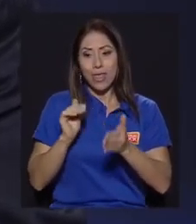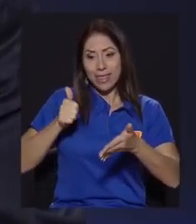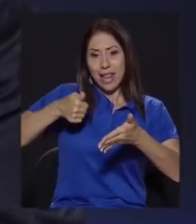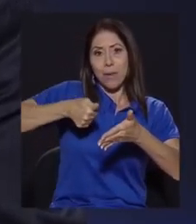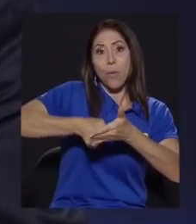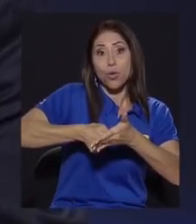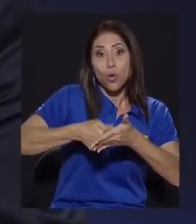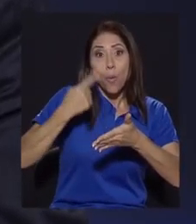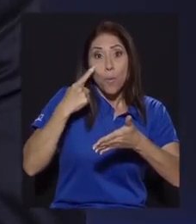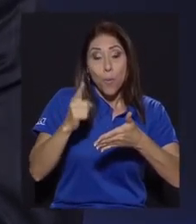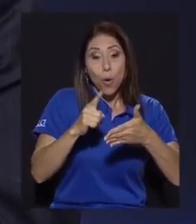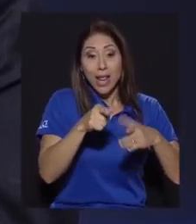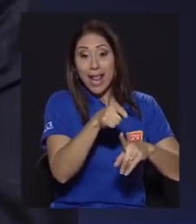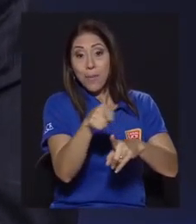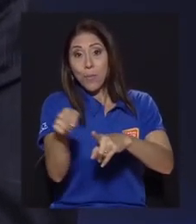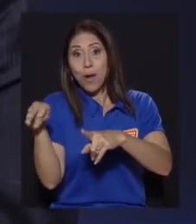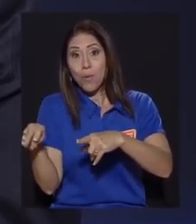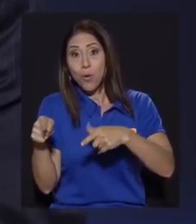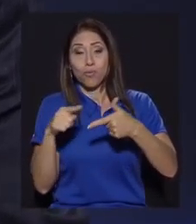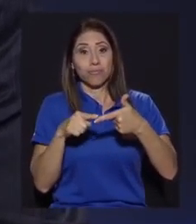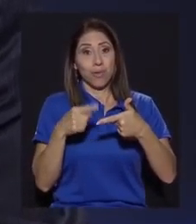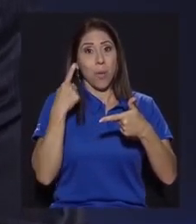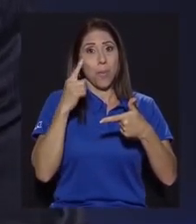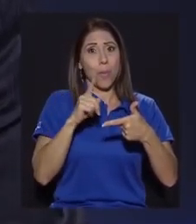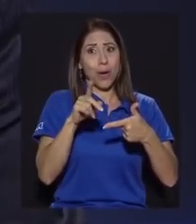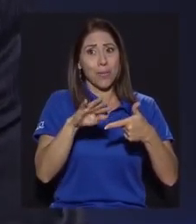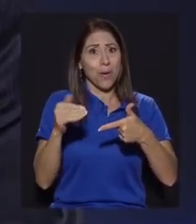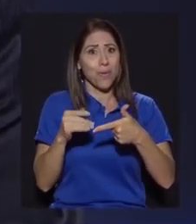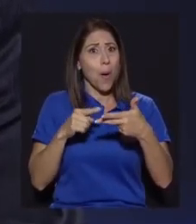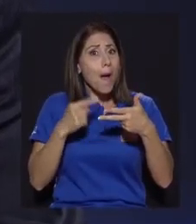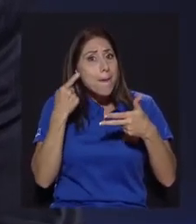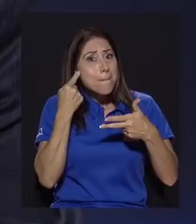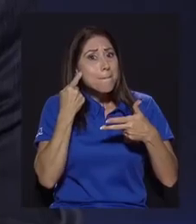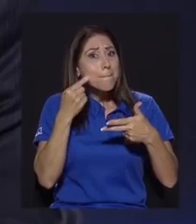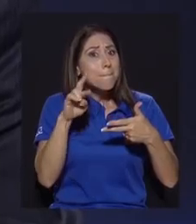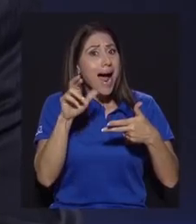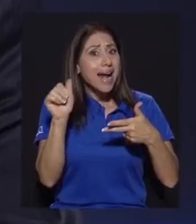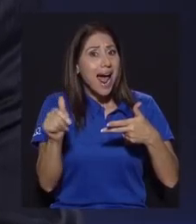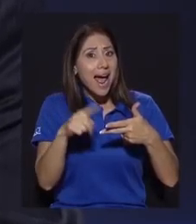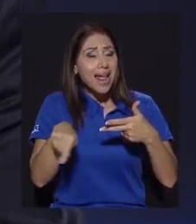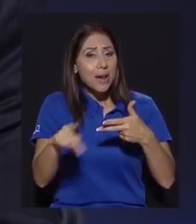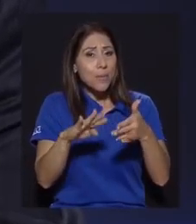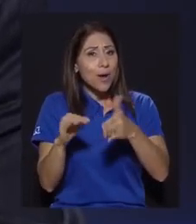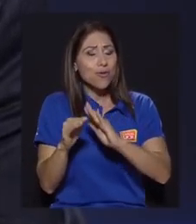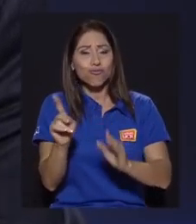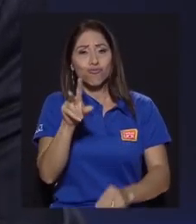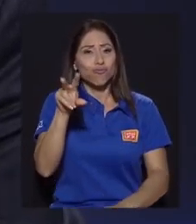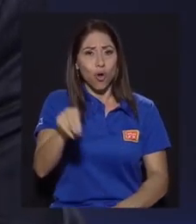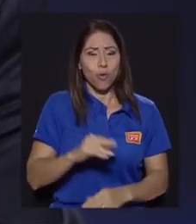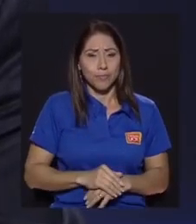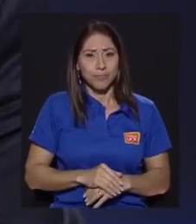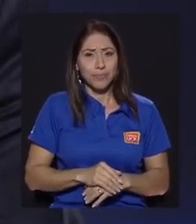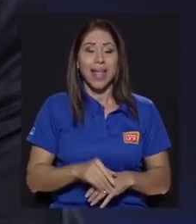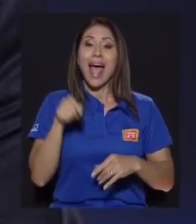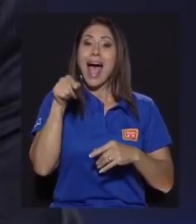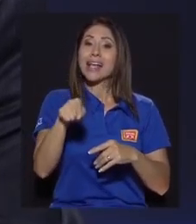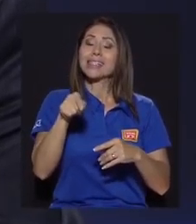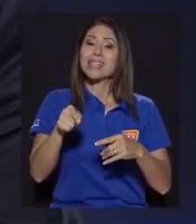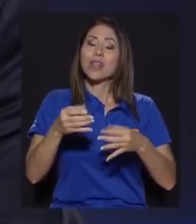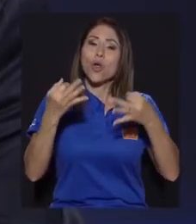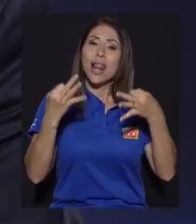pueblo habría que ver para el pueblo definitivamente no ha sido la deformación la